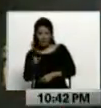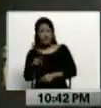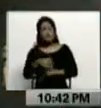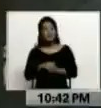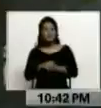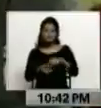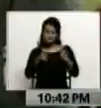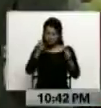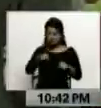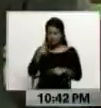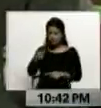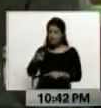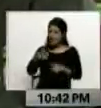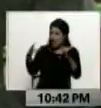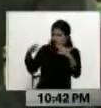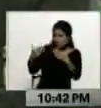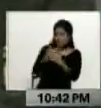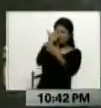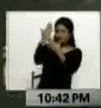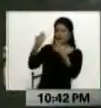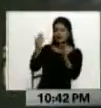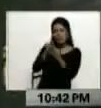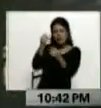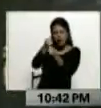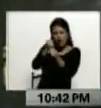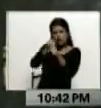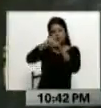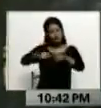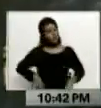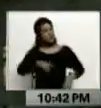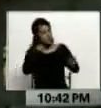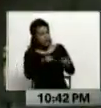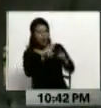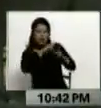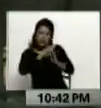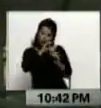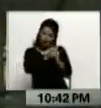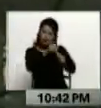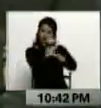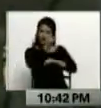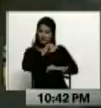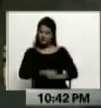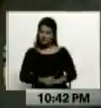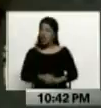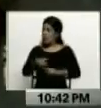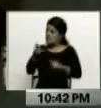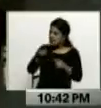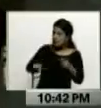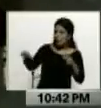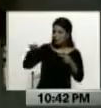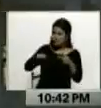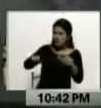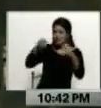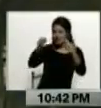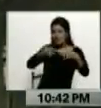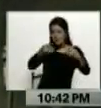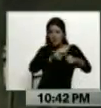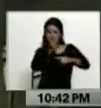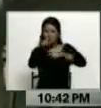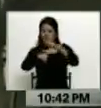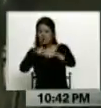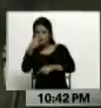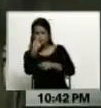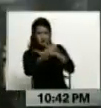cruzaba de noche varios caños y Estero y amanece en su trabajo como que estaba durmiendo a veces de mes a mes se